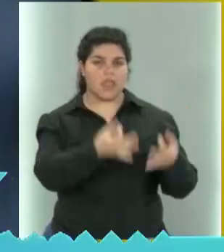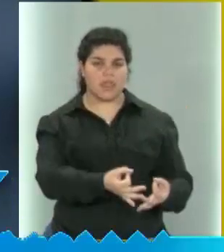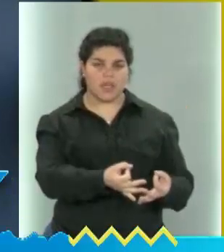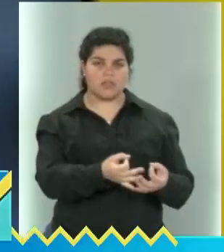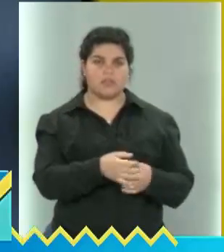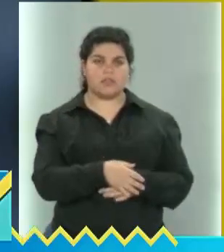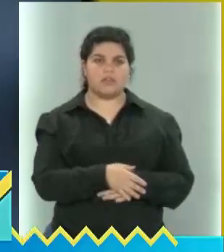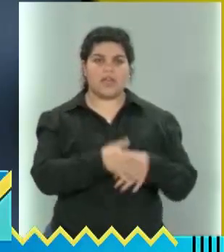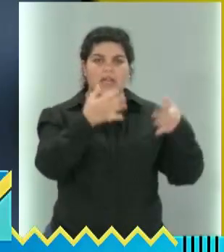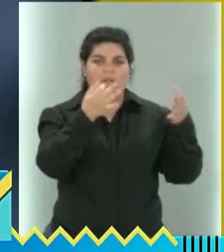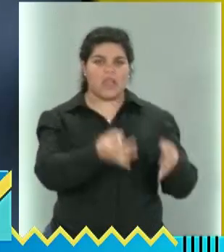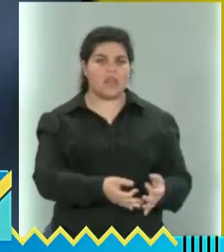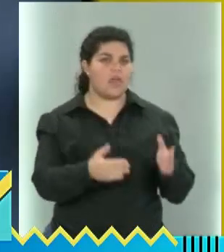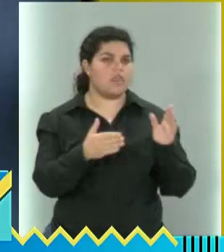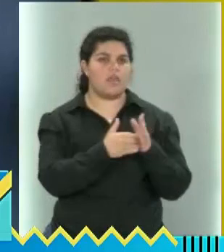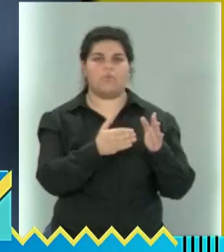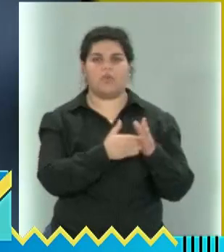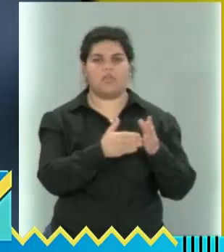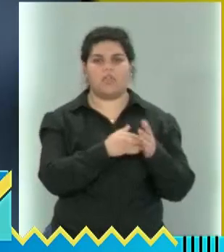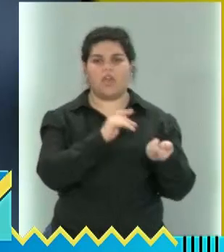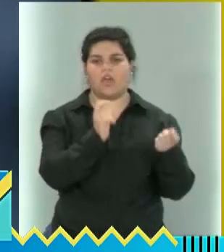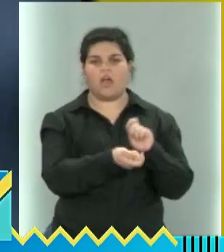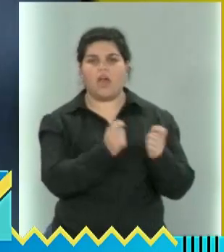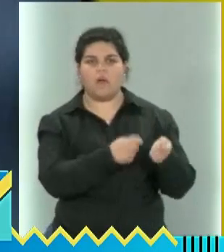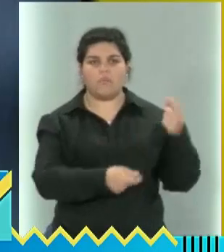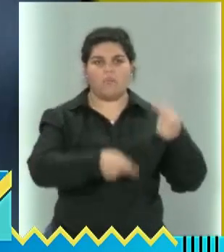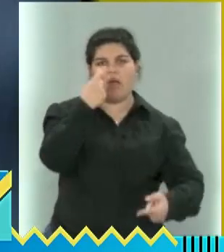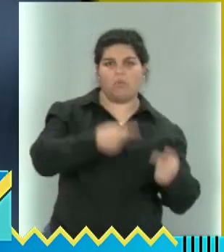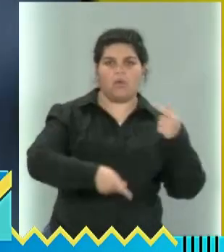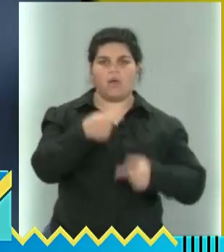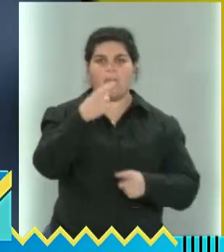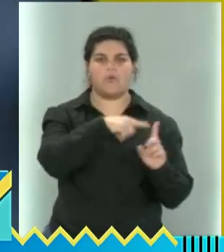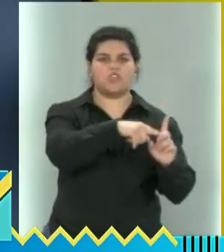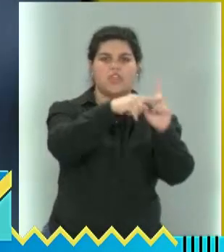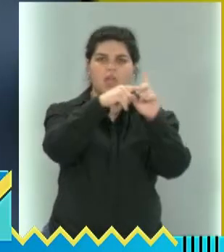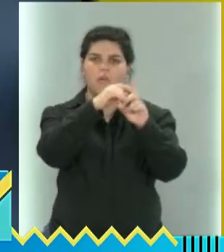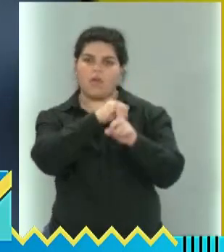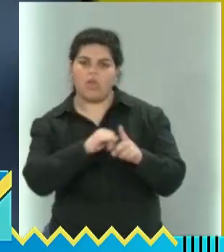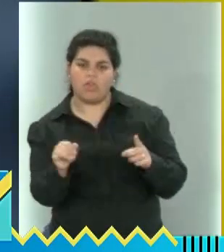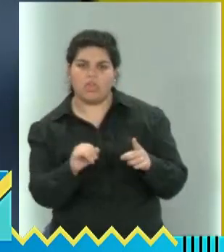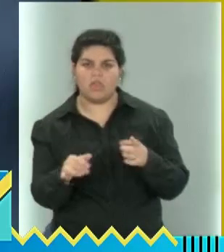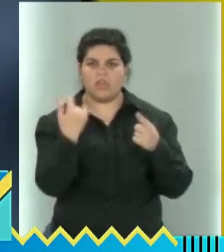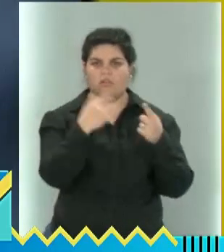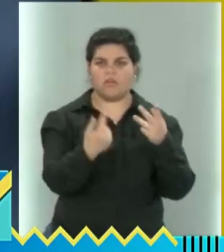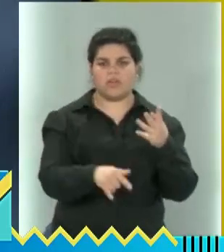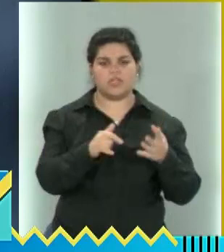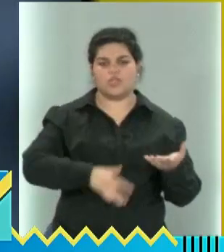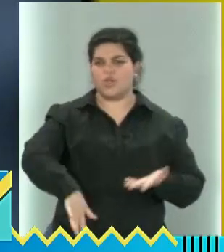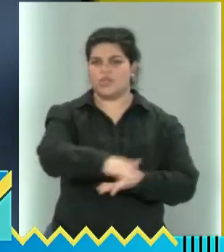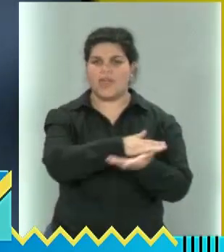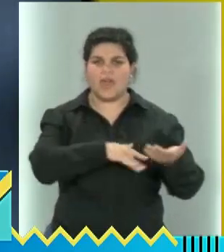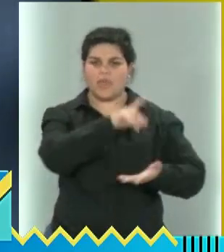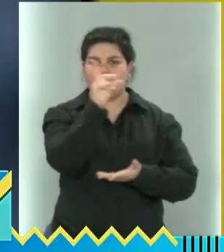está muy sujeta a todos los vaivenes que hemos estado viviendo nosotros como sociedad, como país.